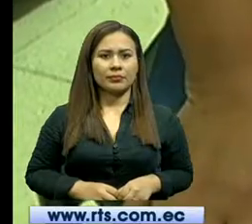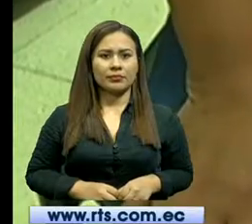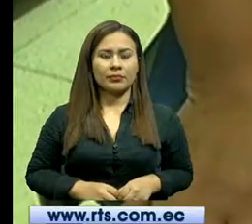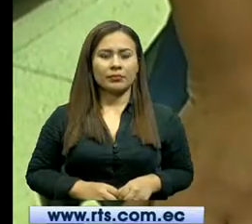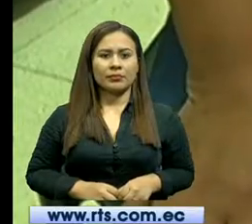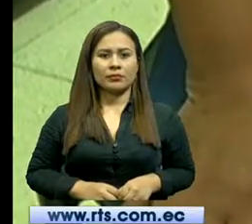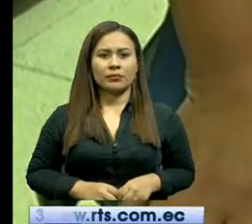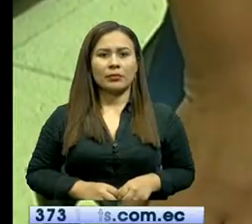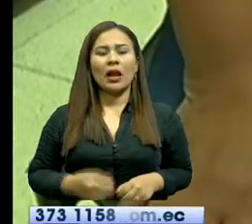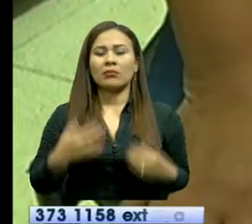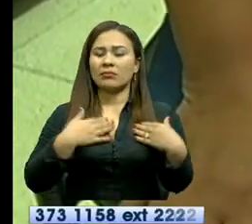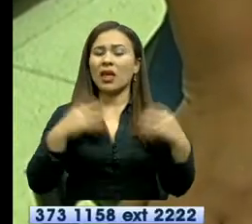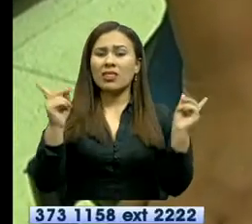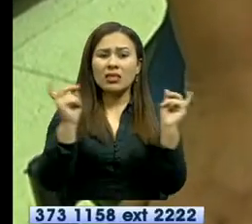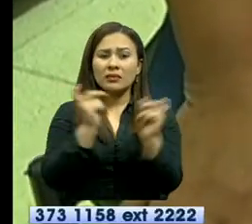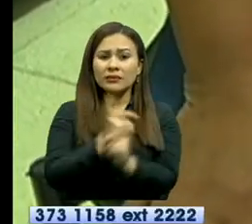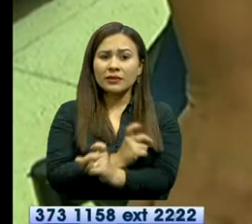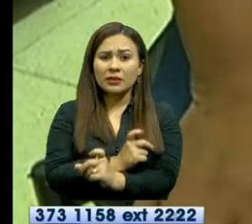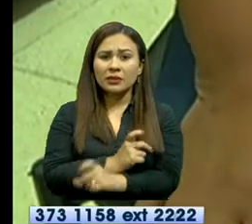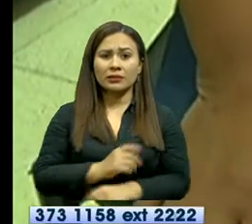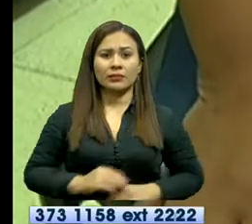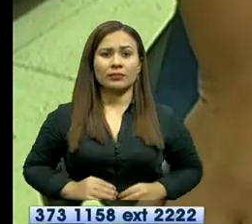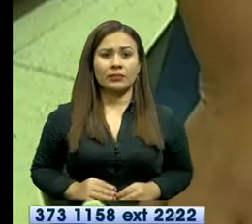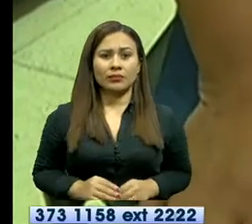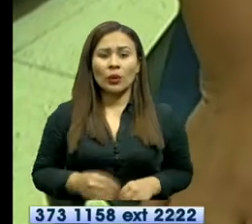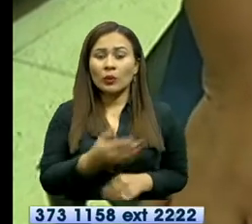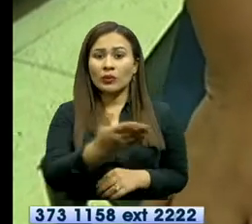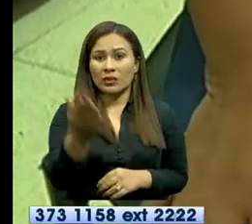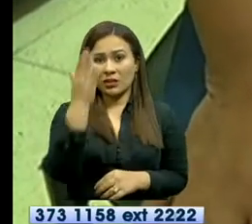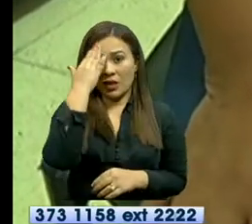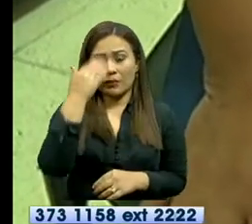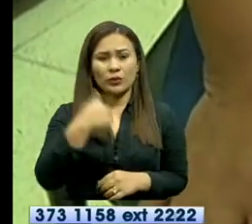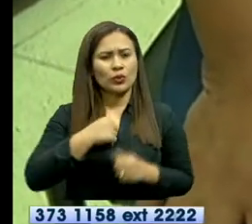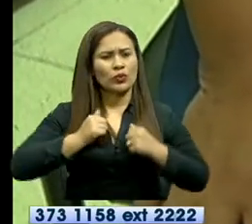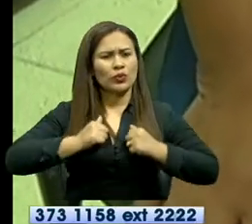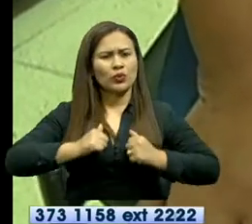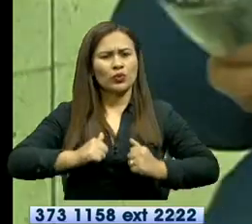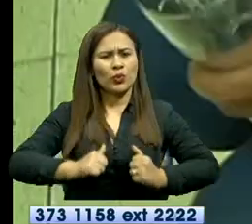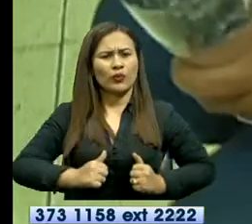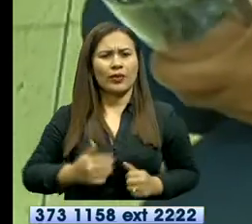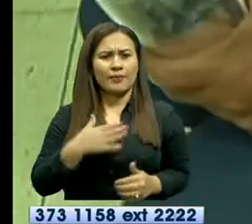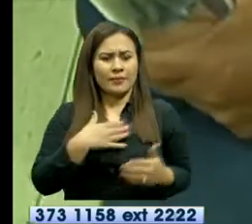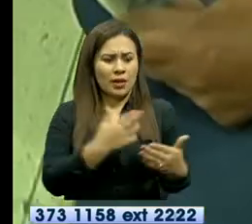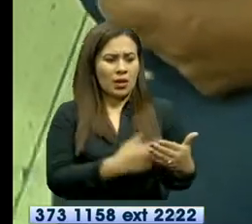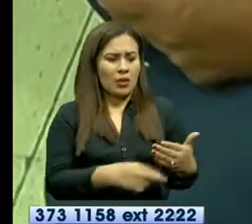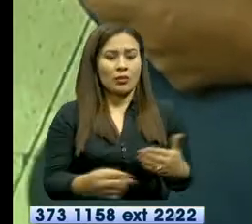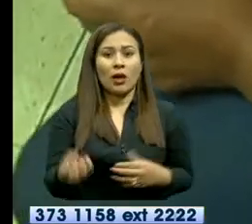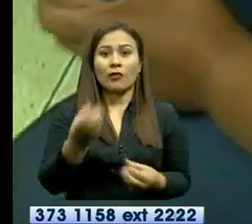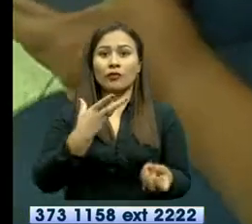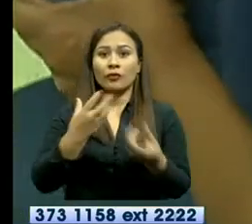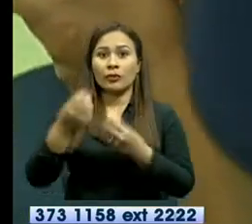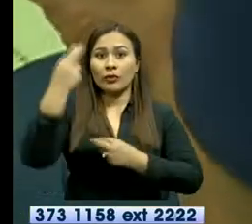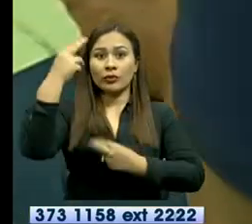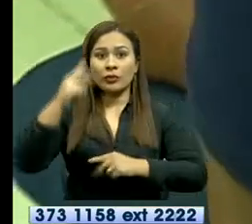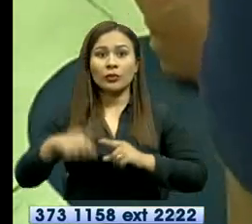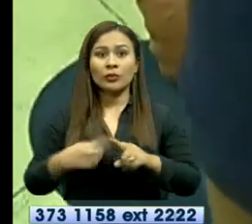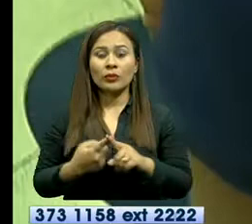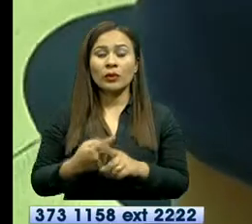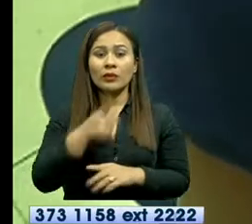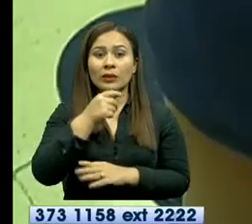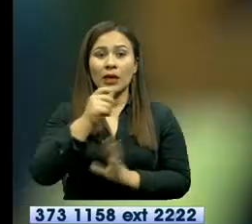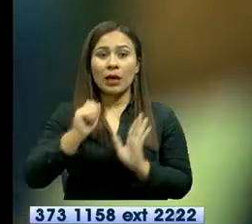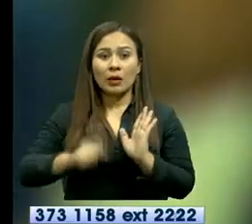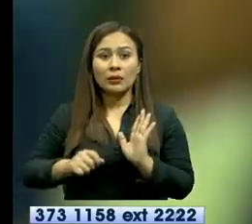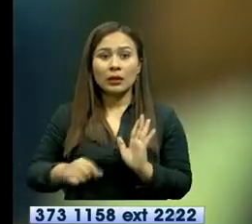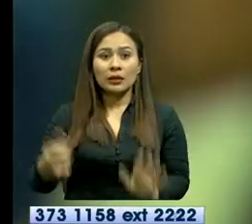difícil. Si ustedes no supieran cómo yo pasé con ella. Se enteró de la noticia cuando la llamó su abogado y